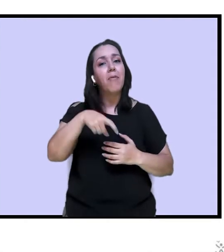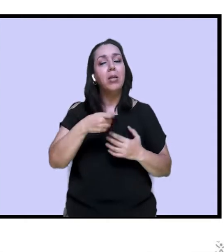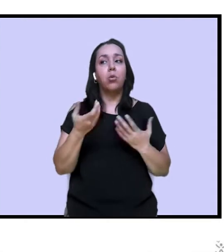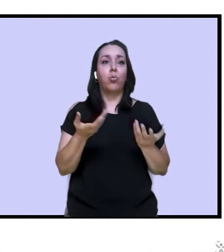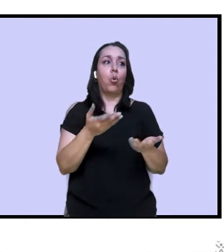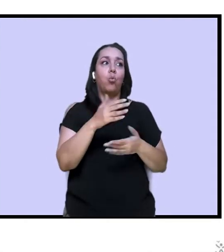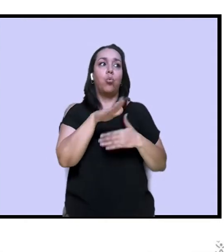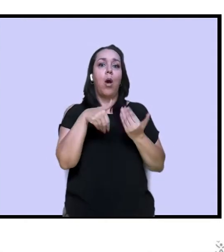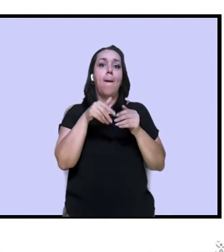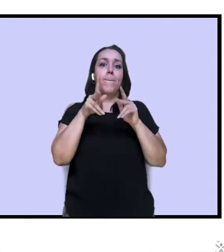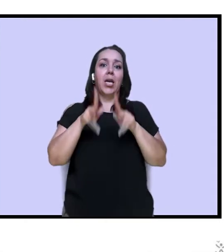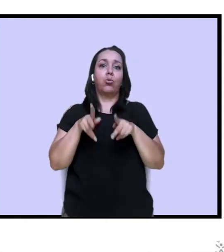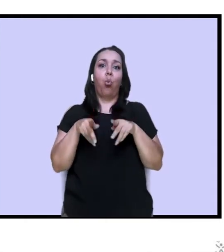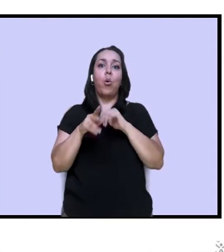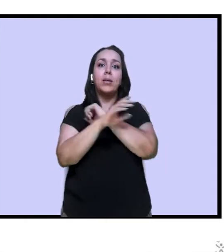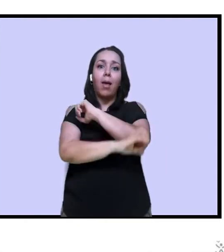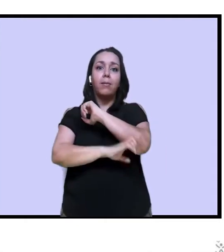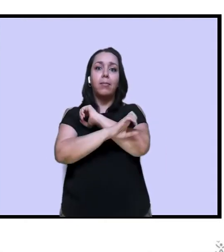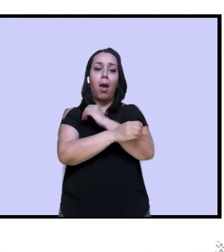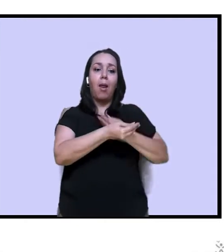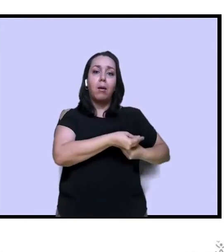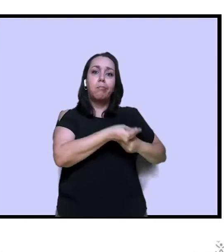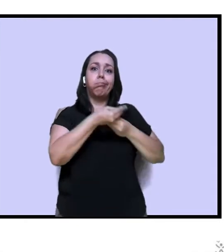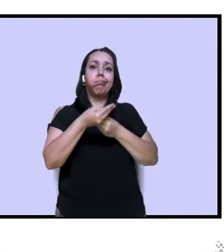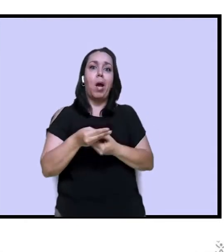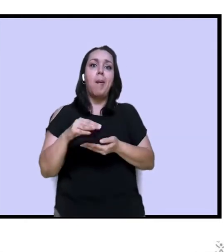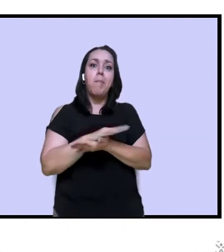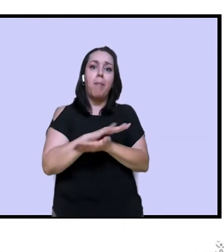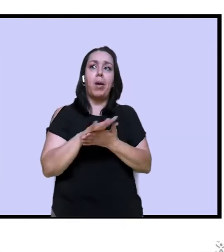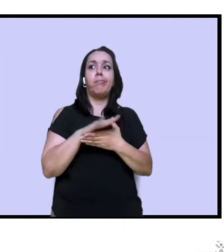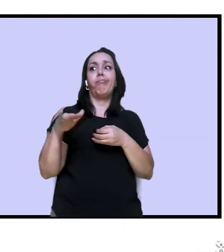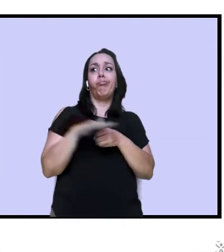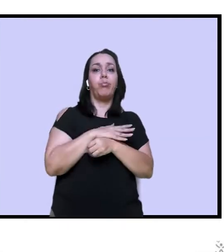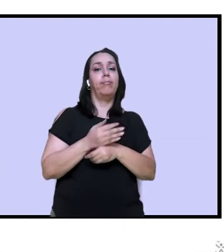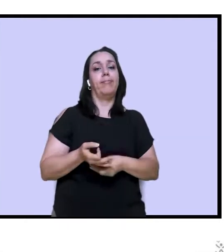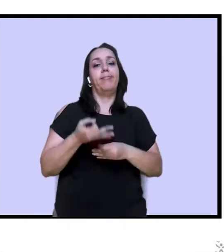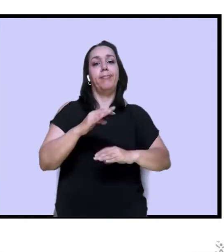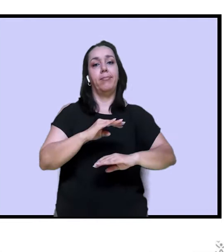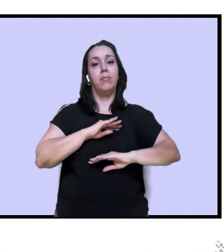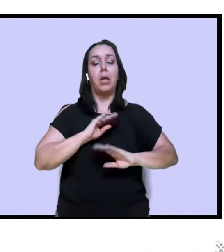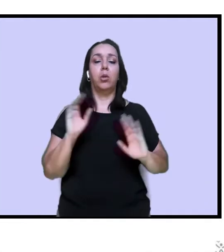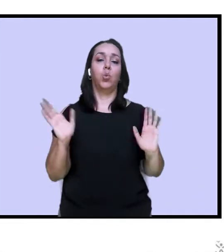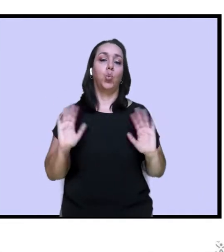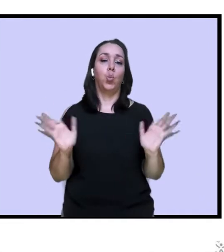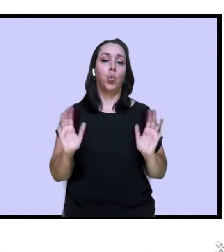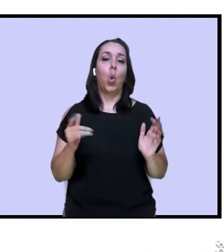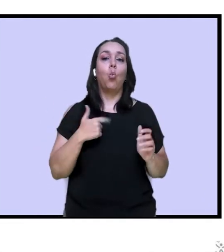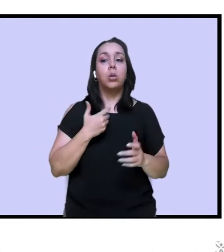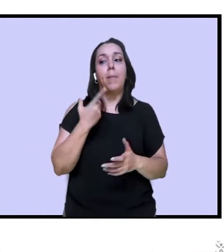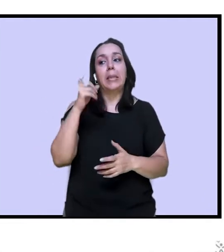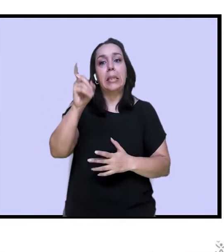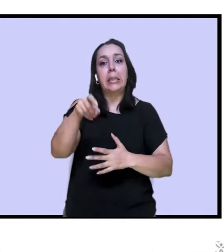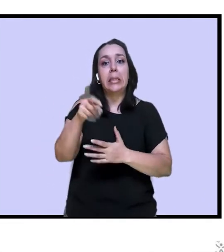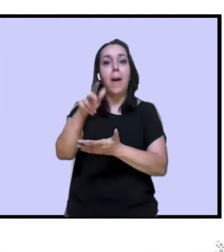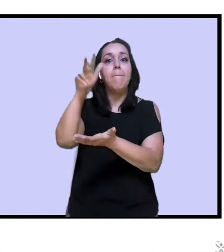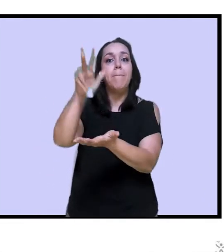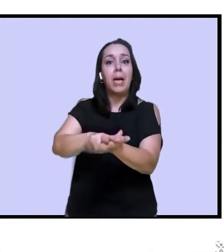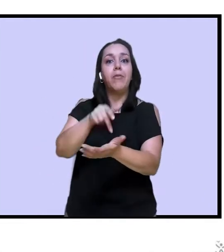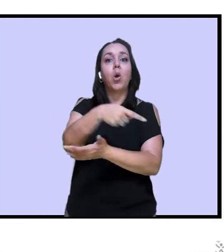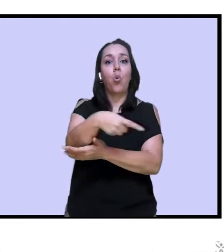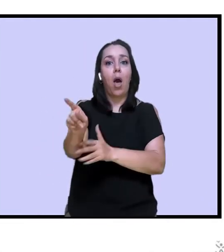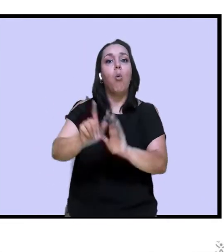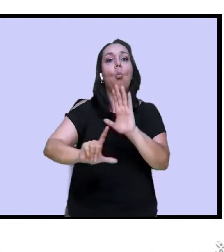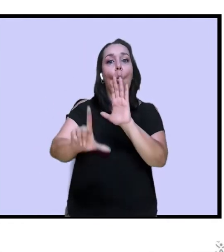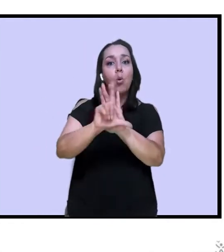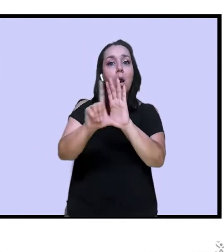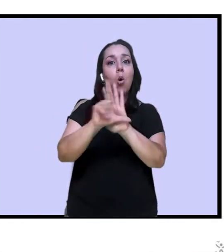necesariamente se va a traer toda la documentación que, como yo les decía antes, pues se requiere para poder matricular con todas las de la